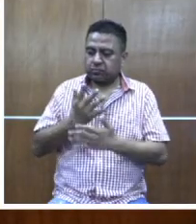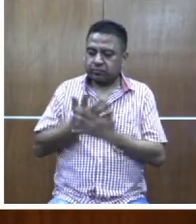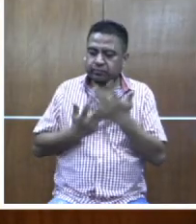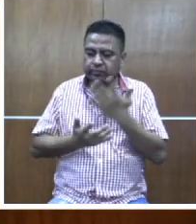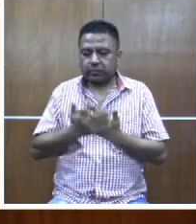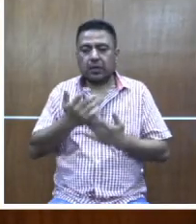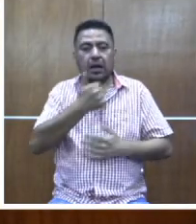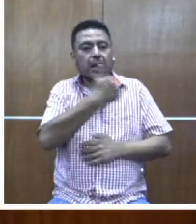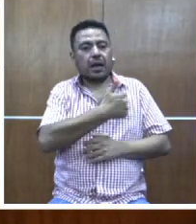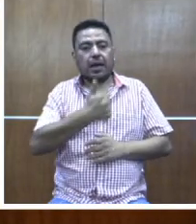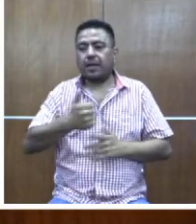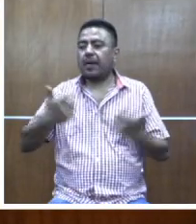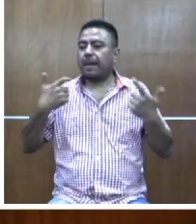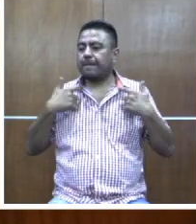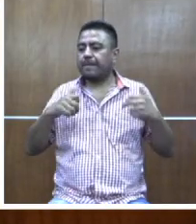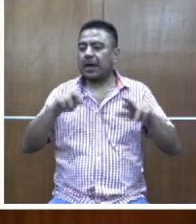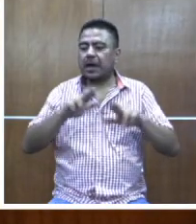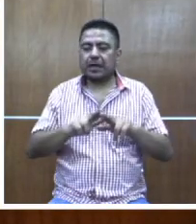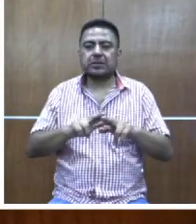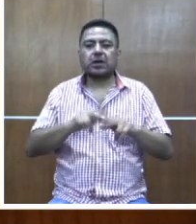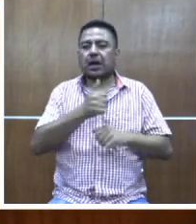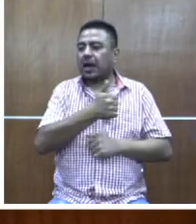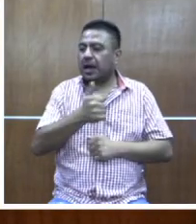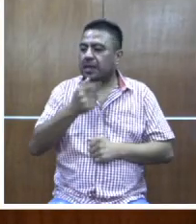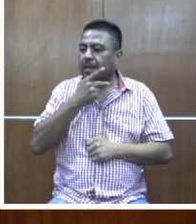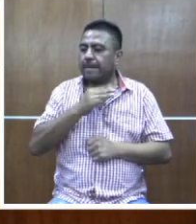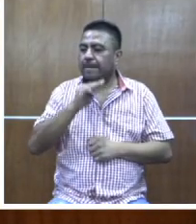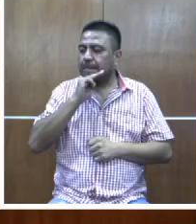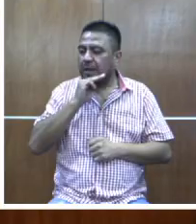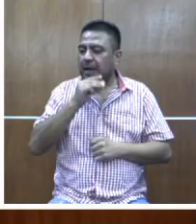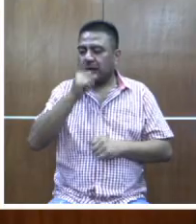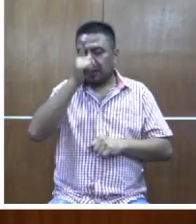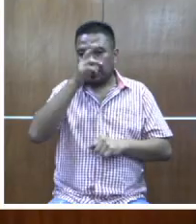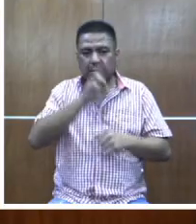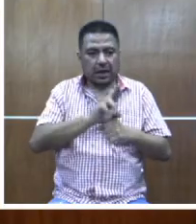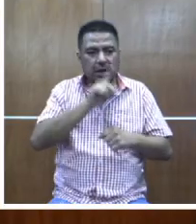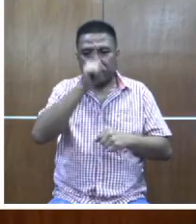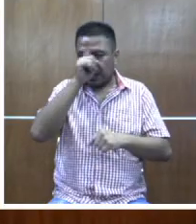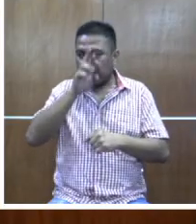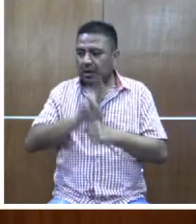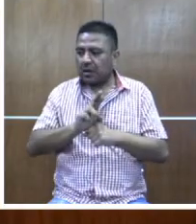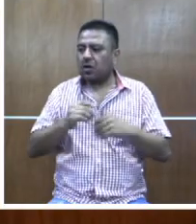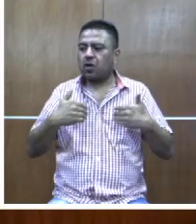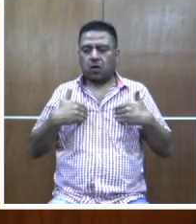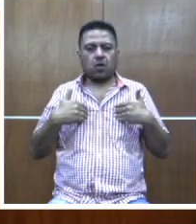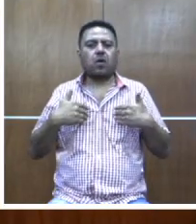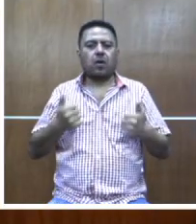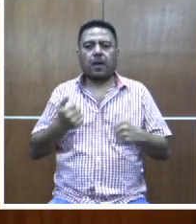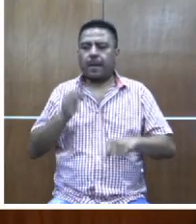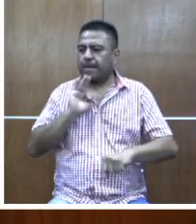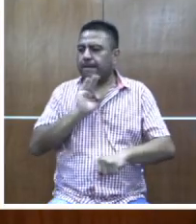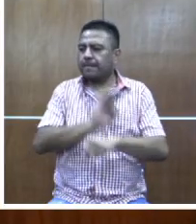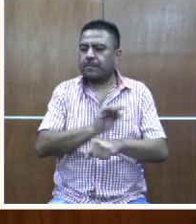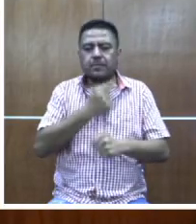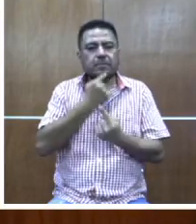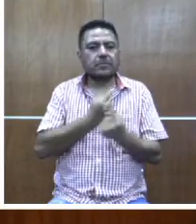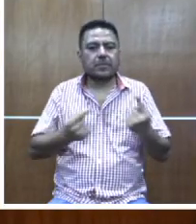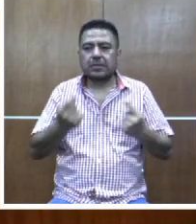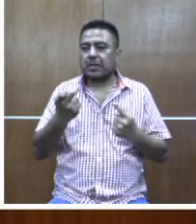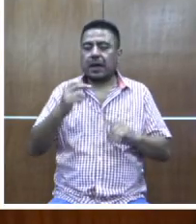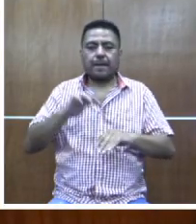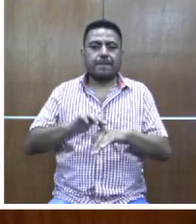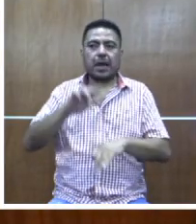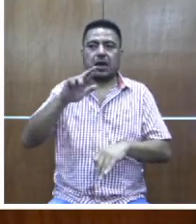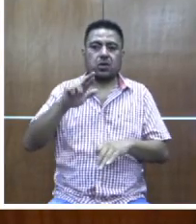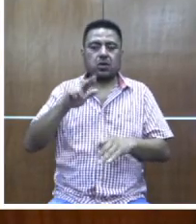que cada maestro, cada padre, cada directivo comprenda que proteger a la niñez es la